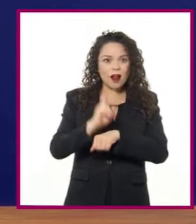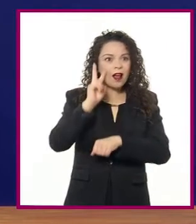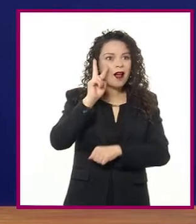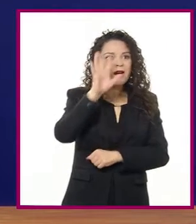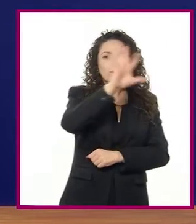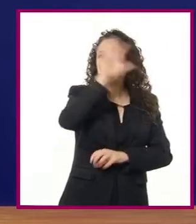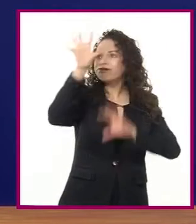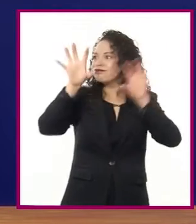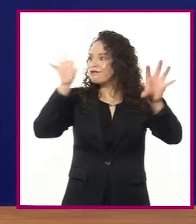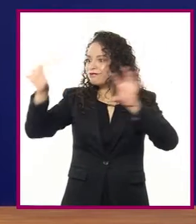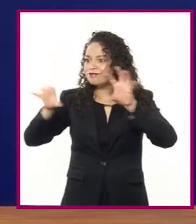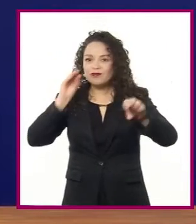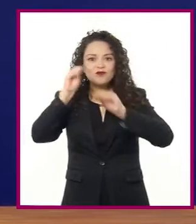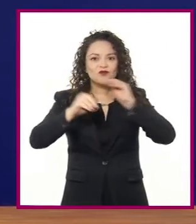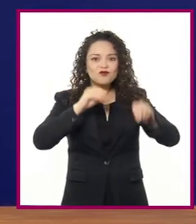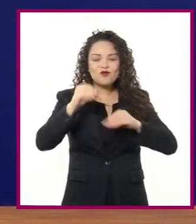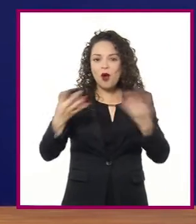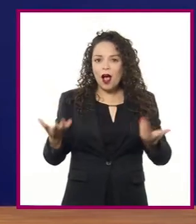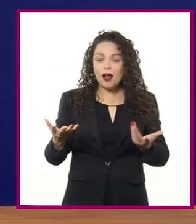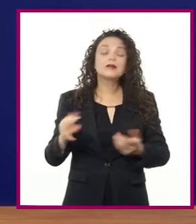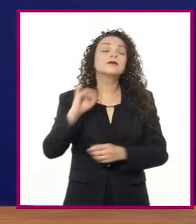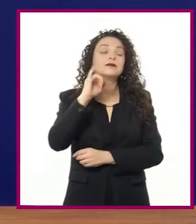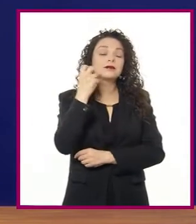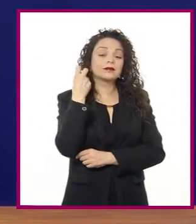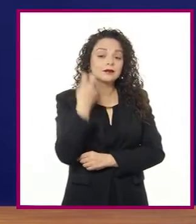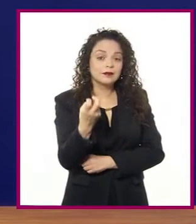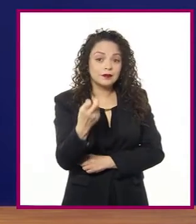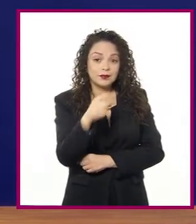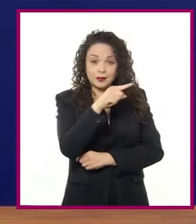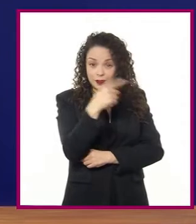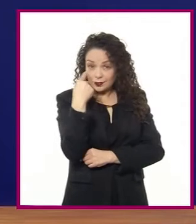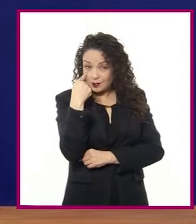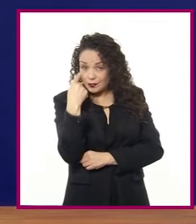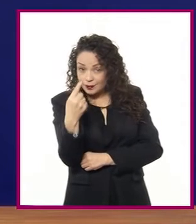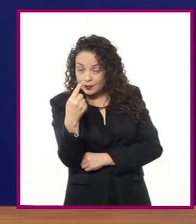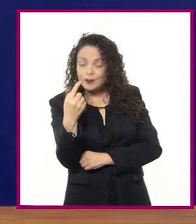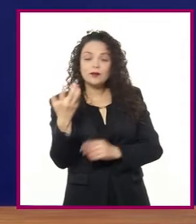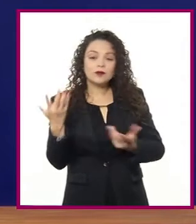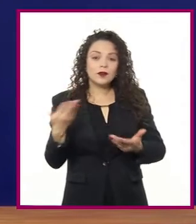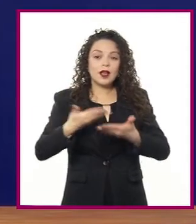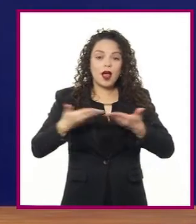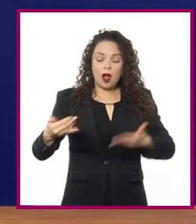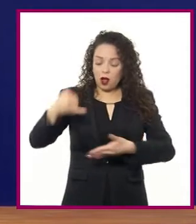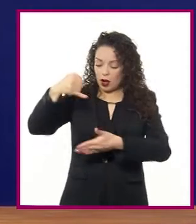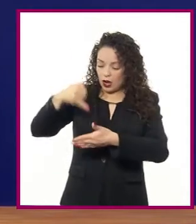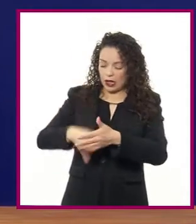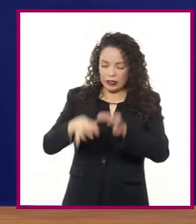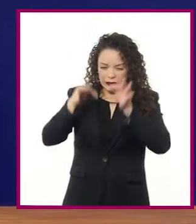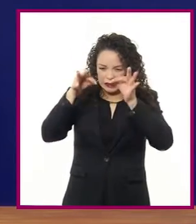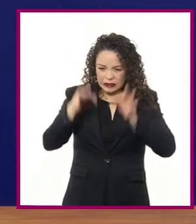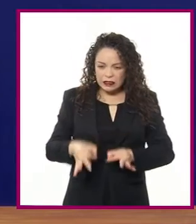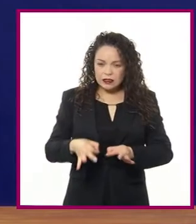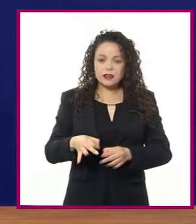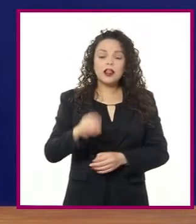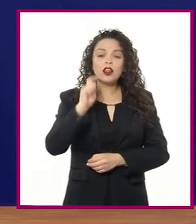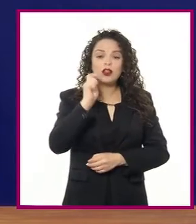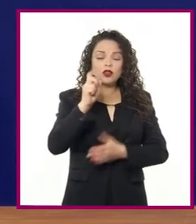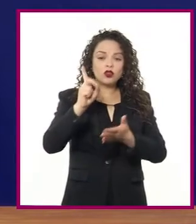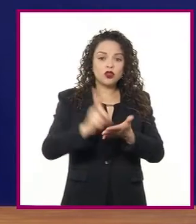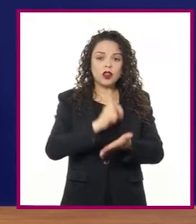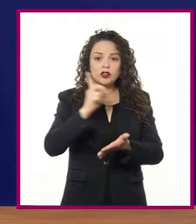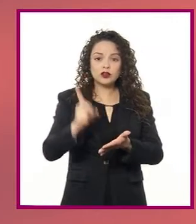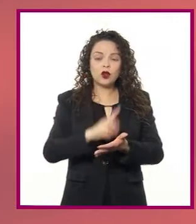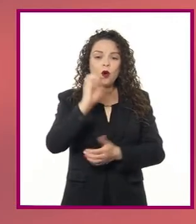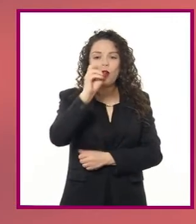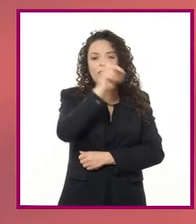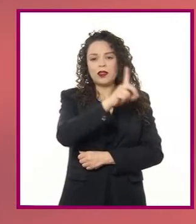es. Después de esta breve observación, indaguemos la definición exacta en el diccionario de la lengua española.